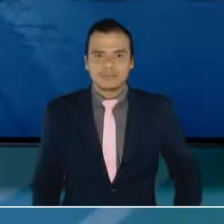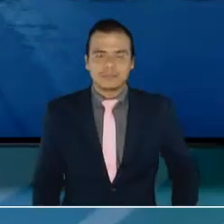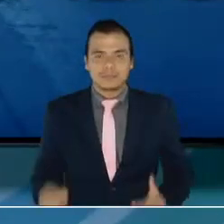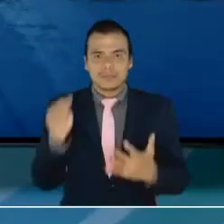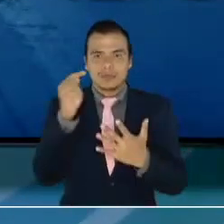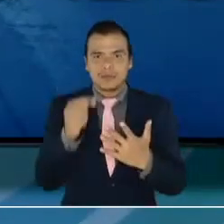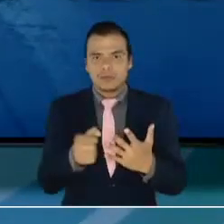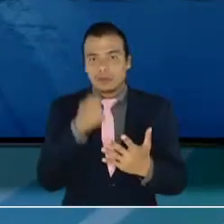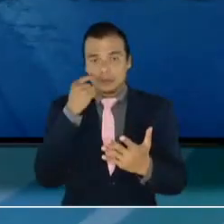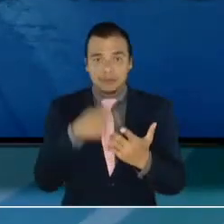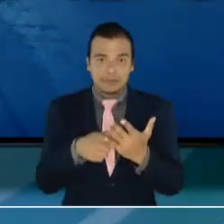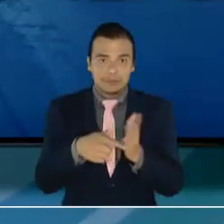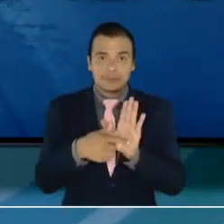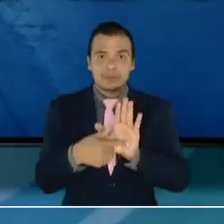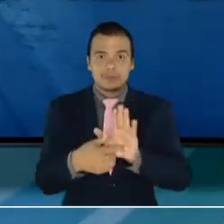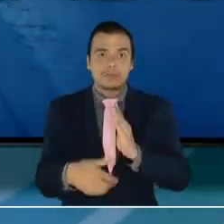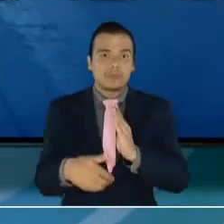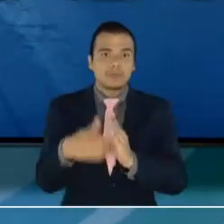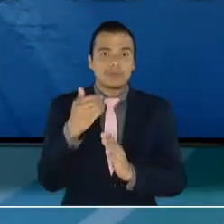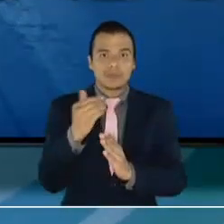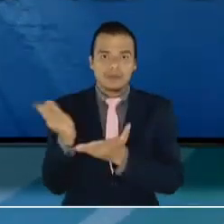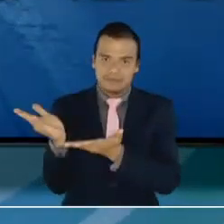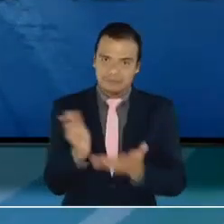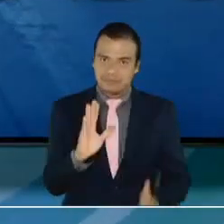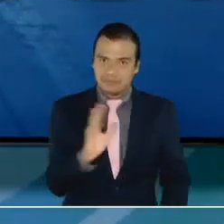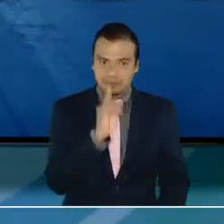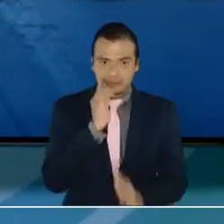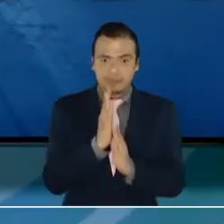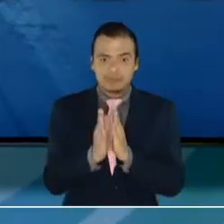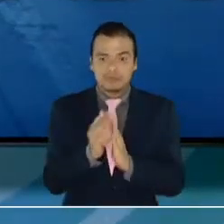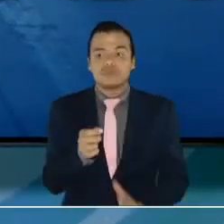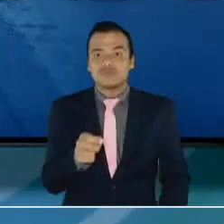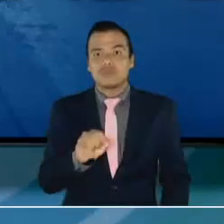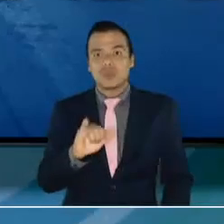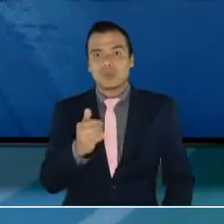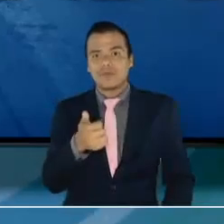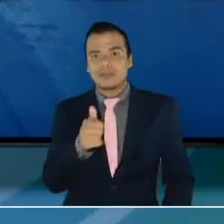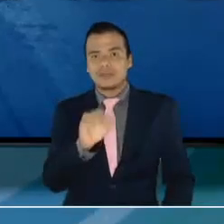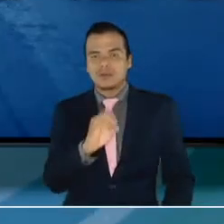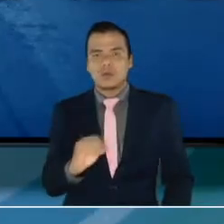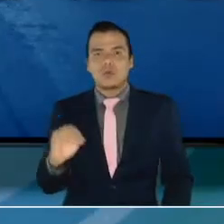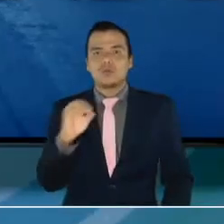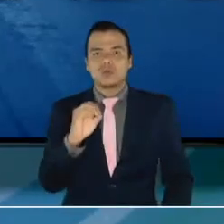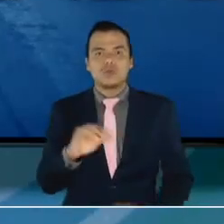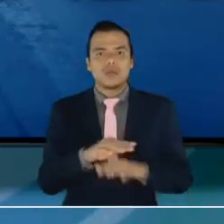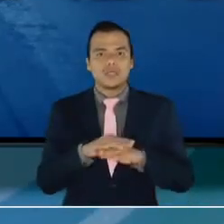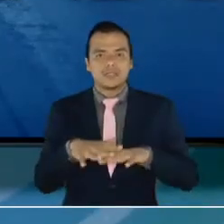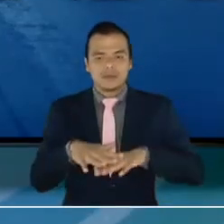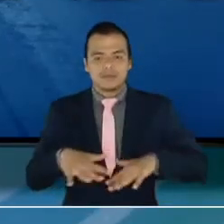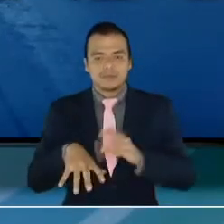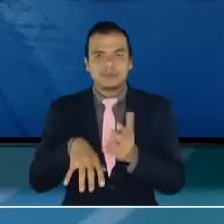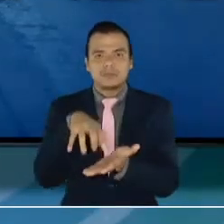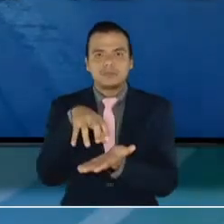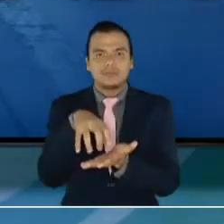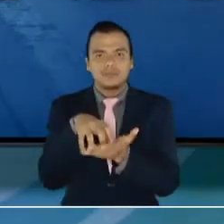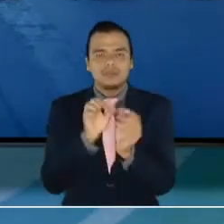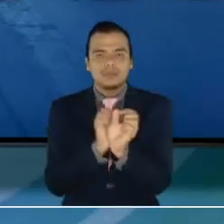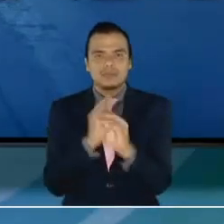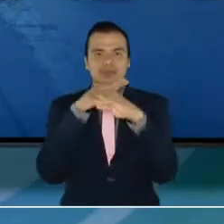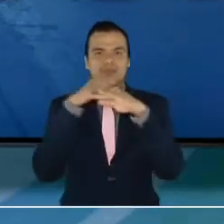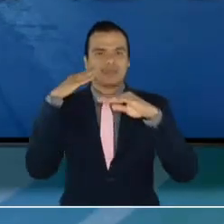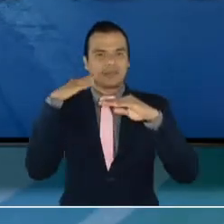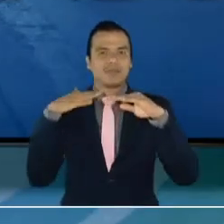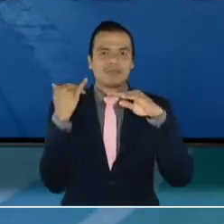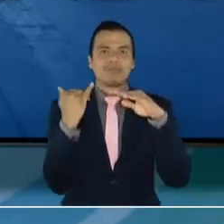Iniciamos con las noticias, bienvenidos. Desde este jueves 10 de octubre, 2 manzanas a la redonda de la Plaza de Caicedo serán peatonalizadas